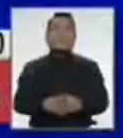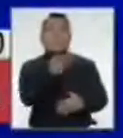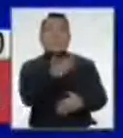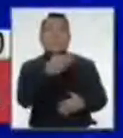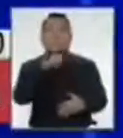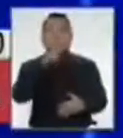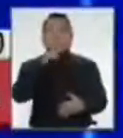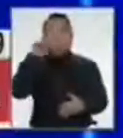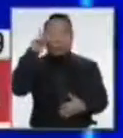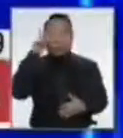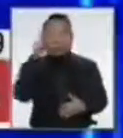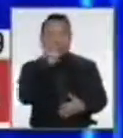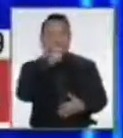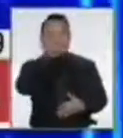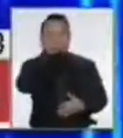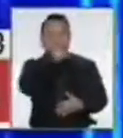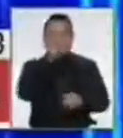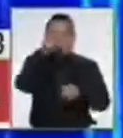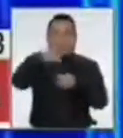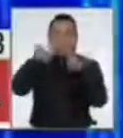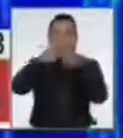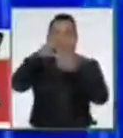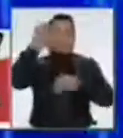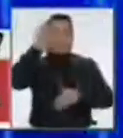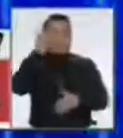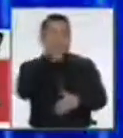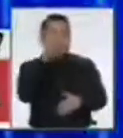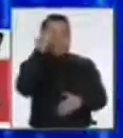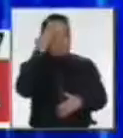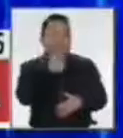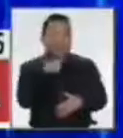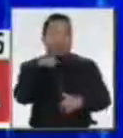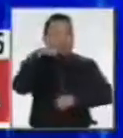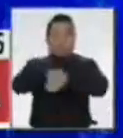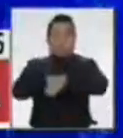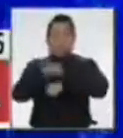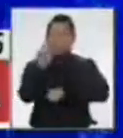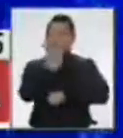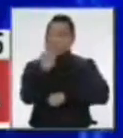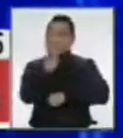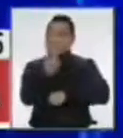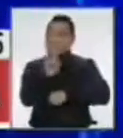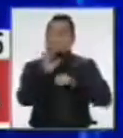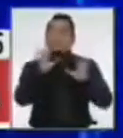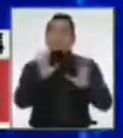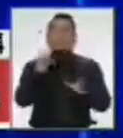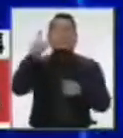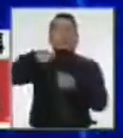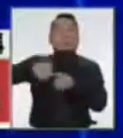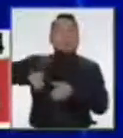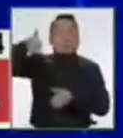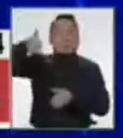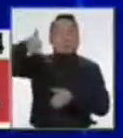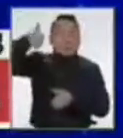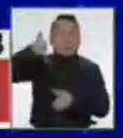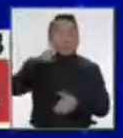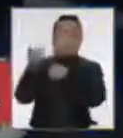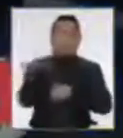Señora Keiko, ¿alguna vez ha participado en un operativo policial? No como detenida, sino como parte de la